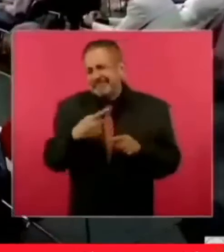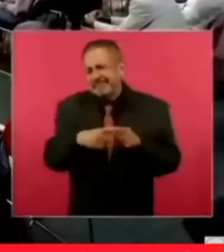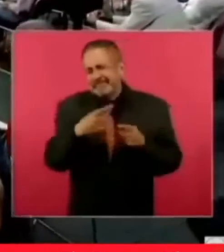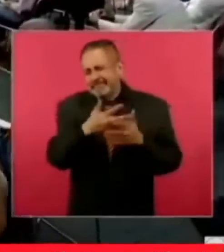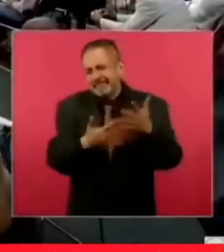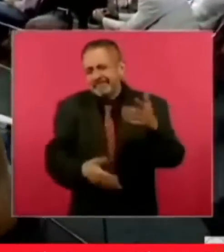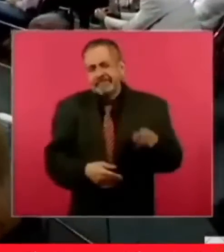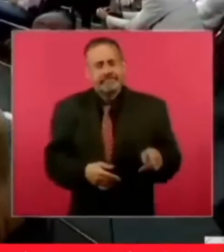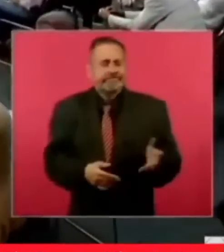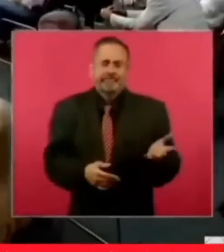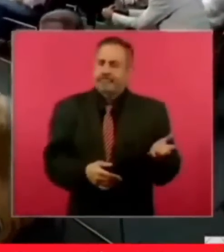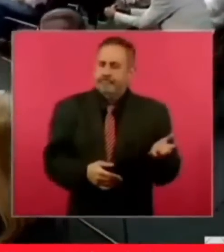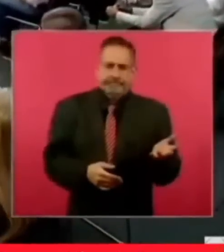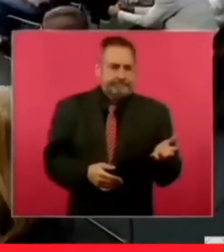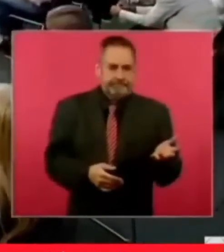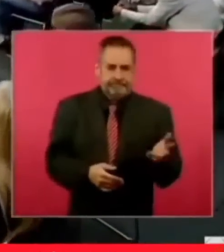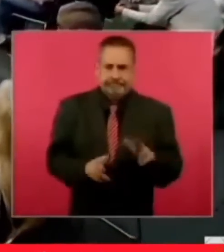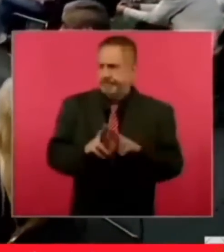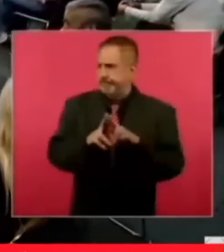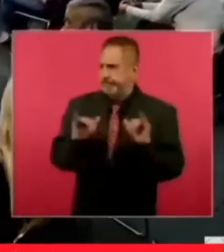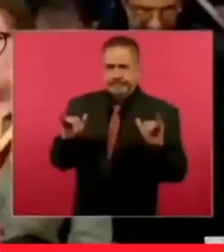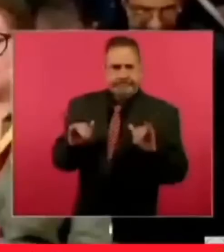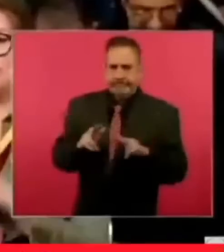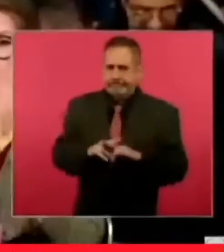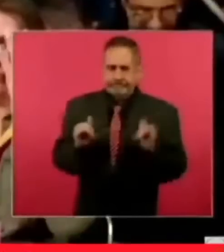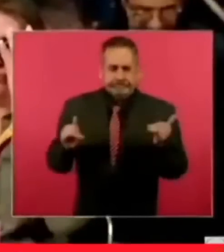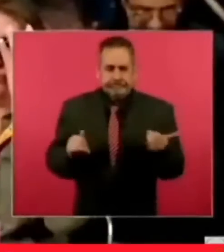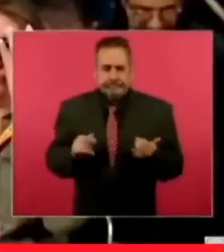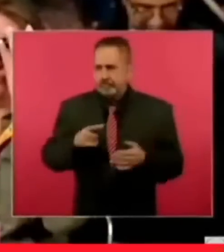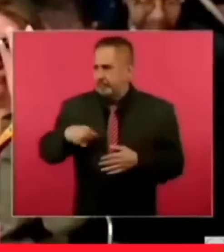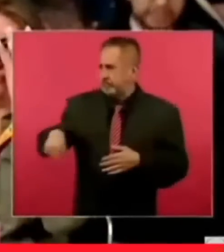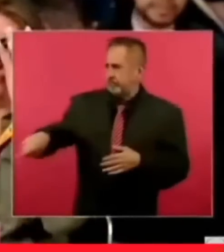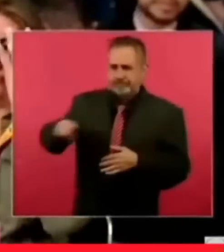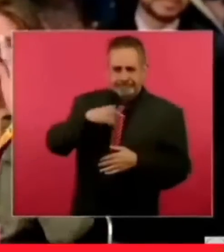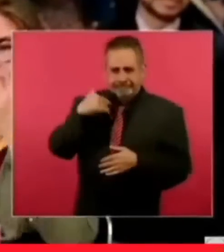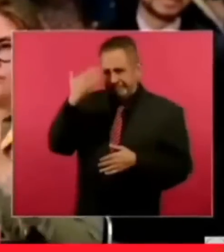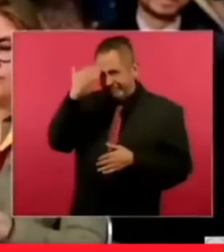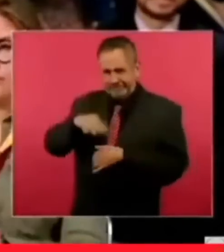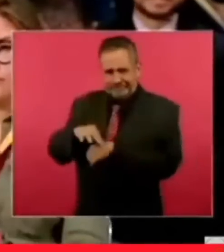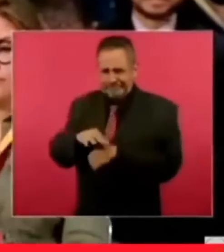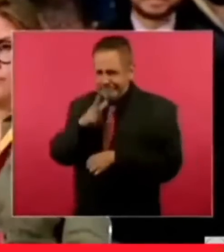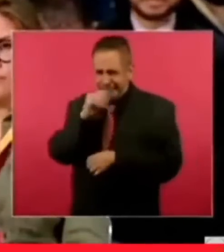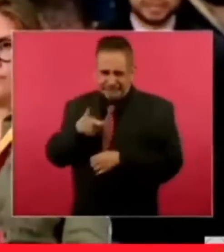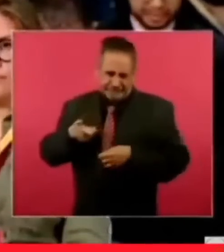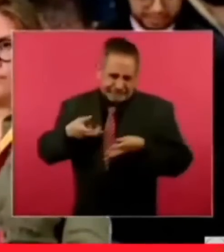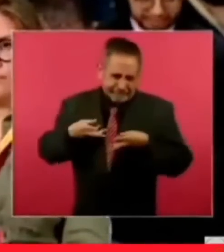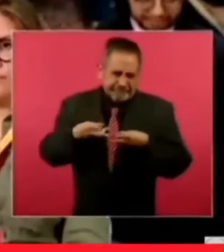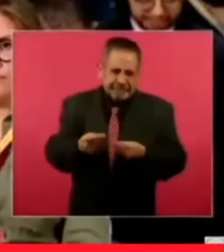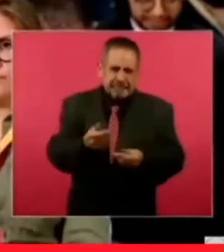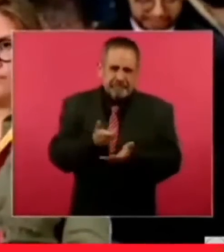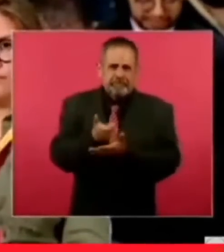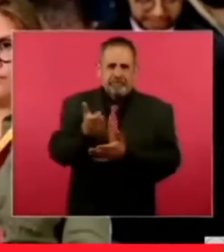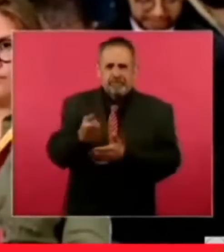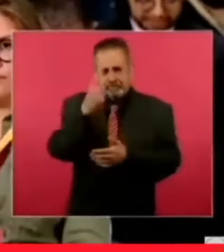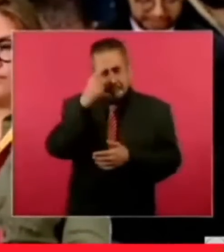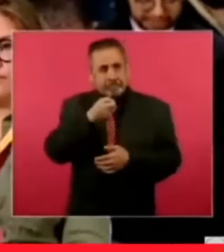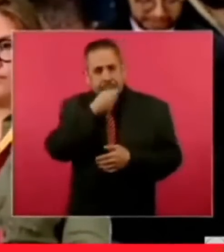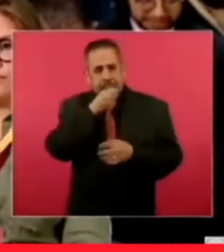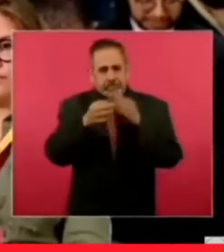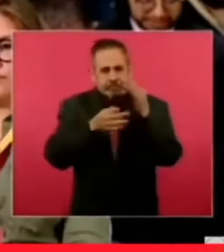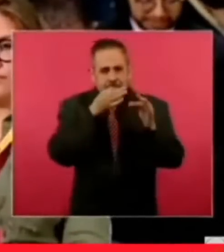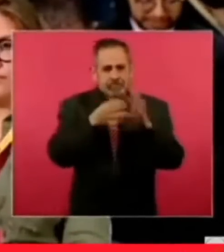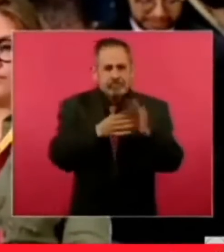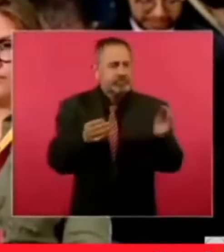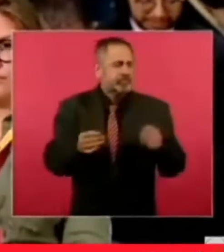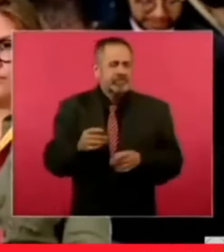etcétera. La verdad es que ningún medio y todos los reporteros aquí presentes lo saben, pagan eso por ningún reportaje. Si